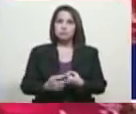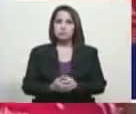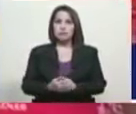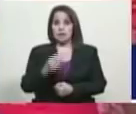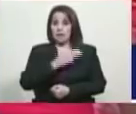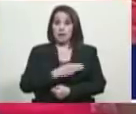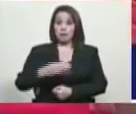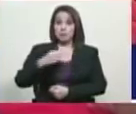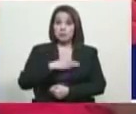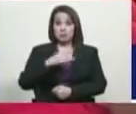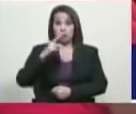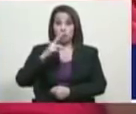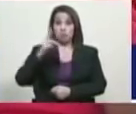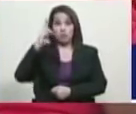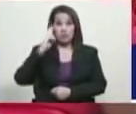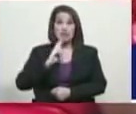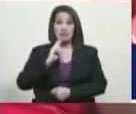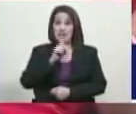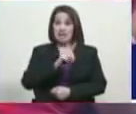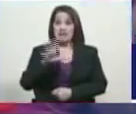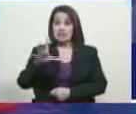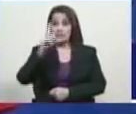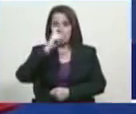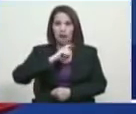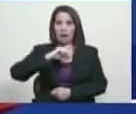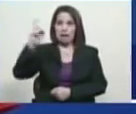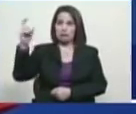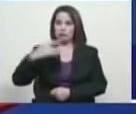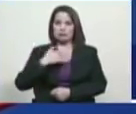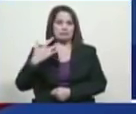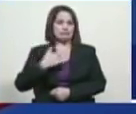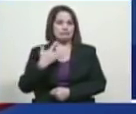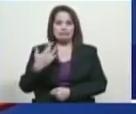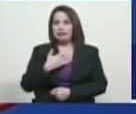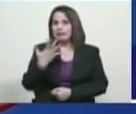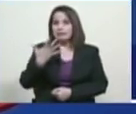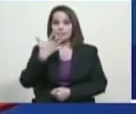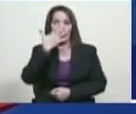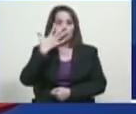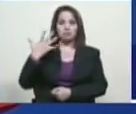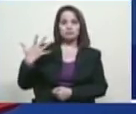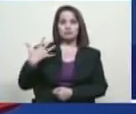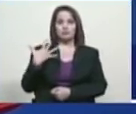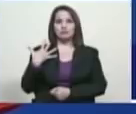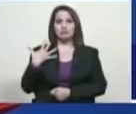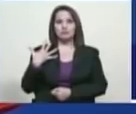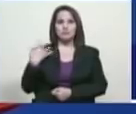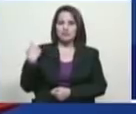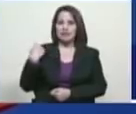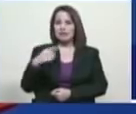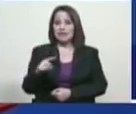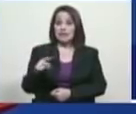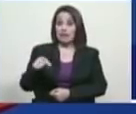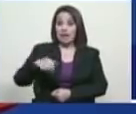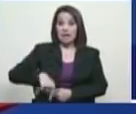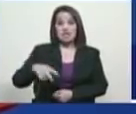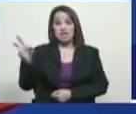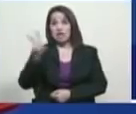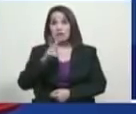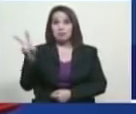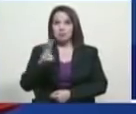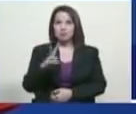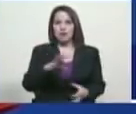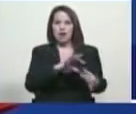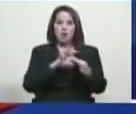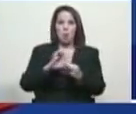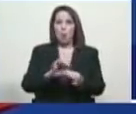sus 15 años de haber sido creada, siente un inmenso orgullo de tener en la patria hoy Venezuela